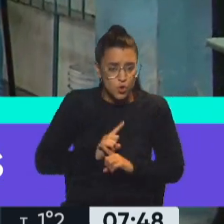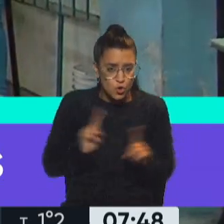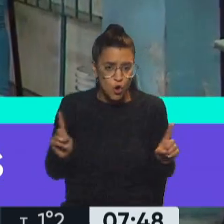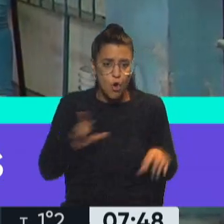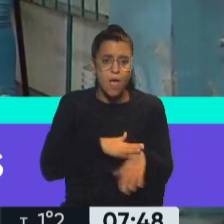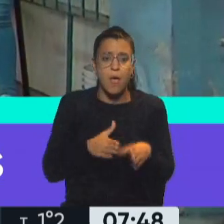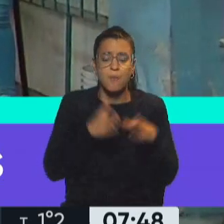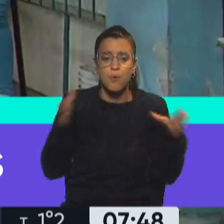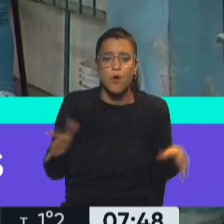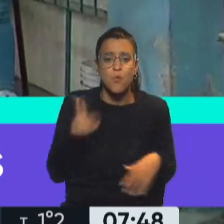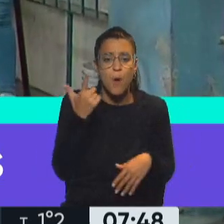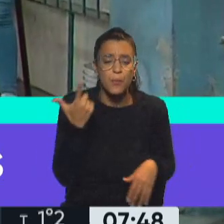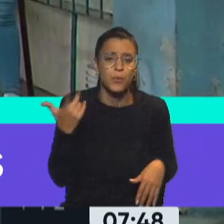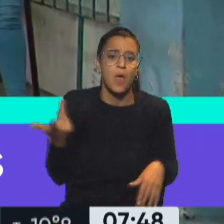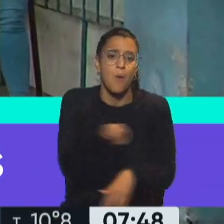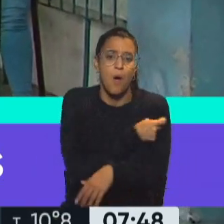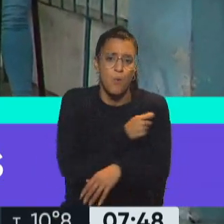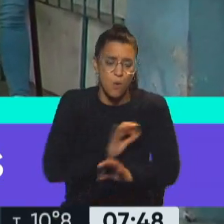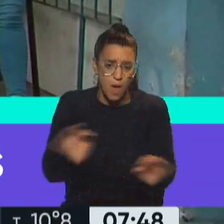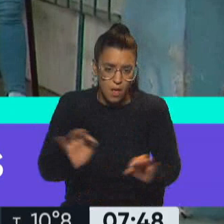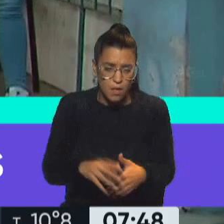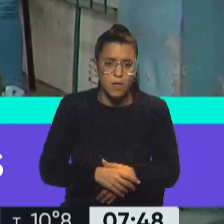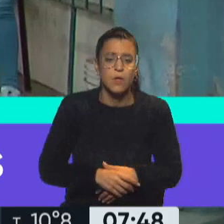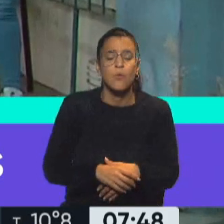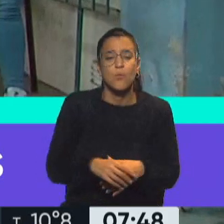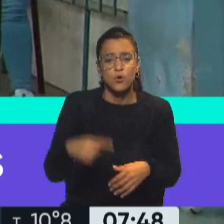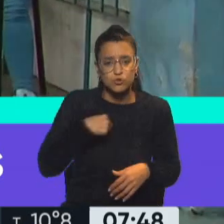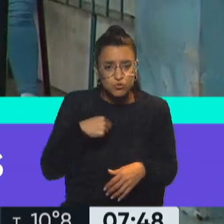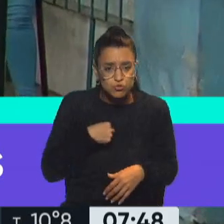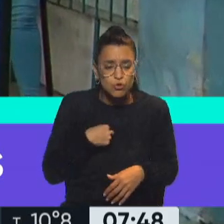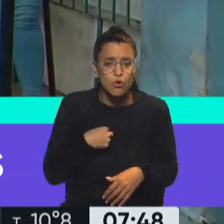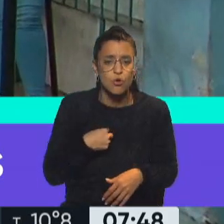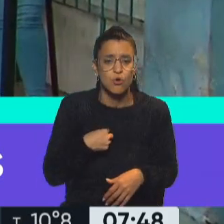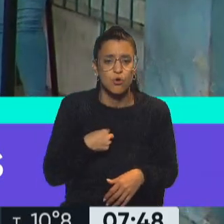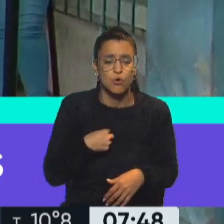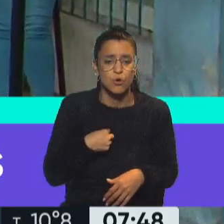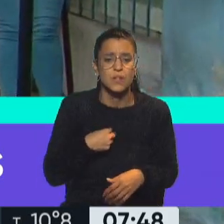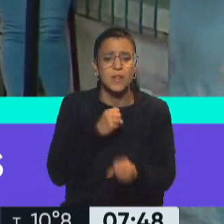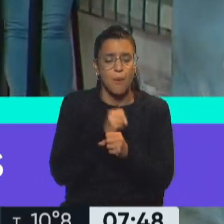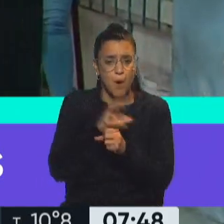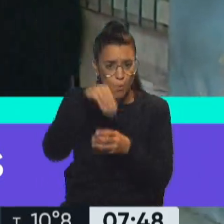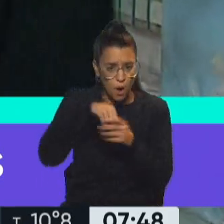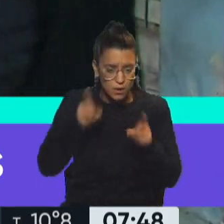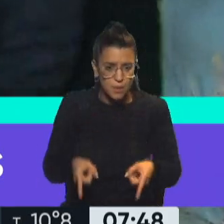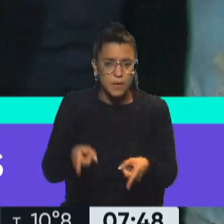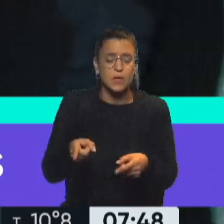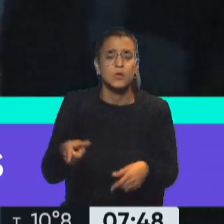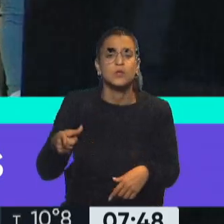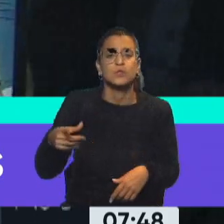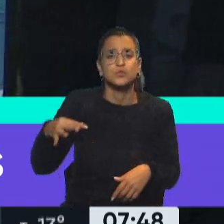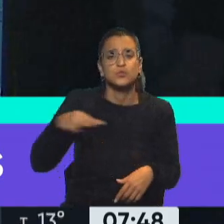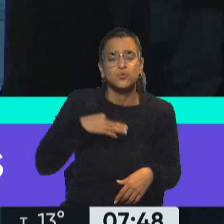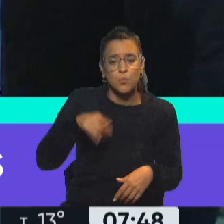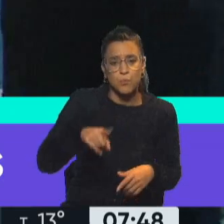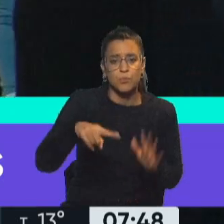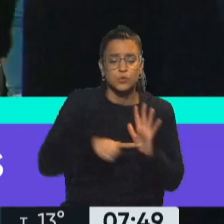la época que no existían todavía las vacunas. Y bueno, yo trabajo acá, pero soy ciudadano de la provincia de Buenos Aires, o